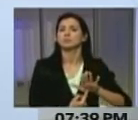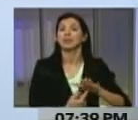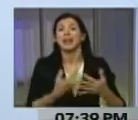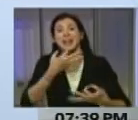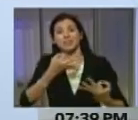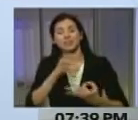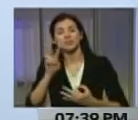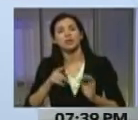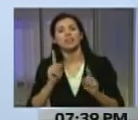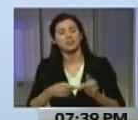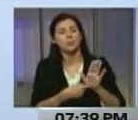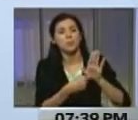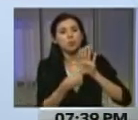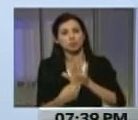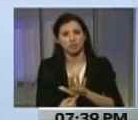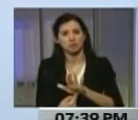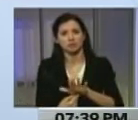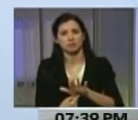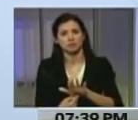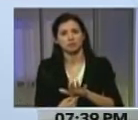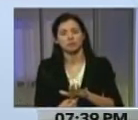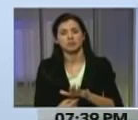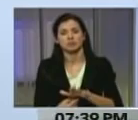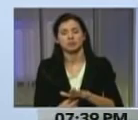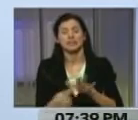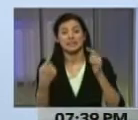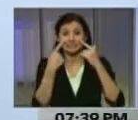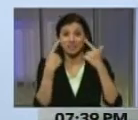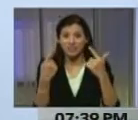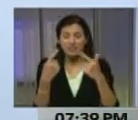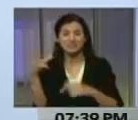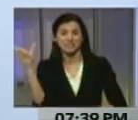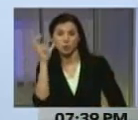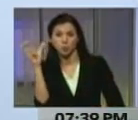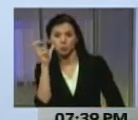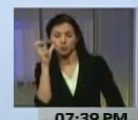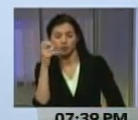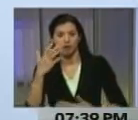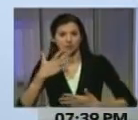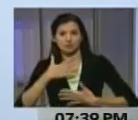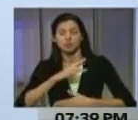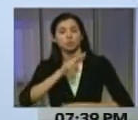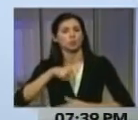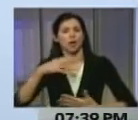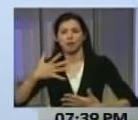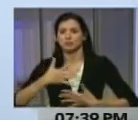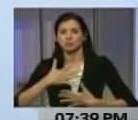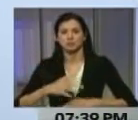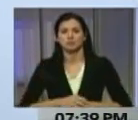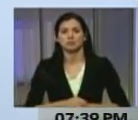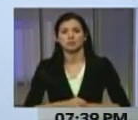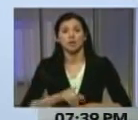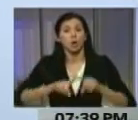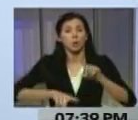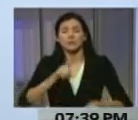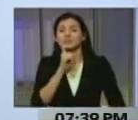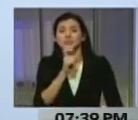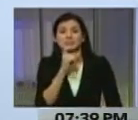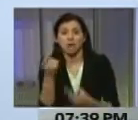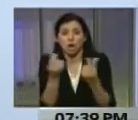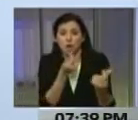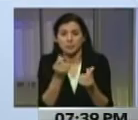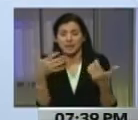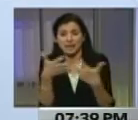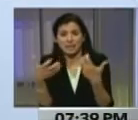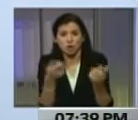verdad, que se escuche nuestra razón de ser. Frente a las dificultades económicas de la